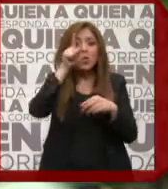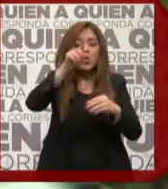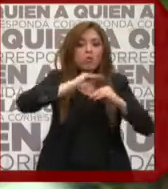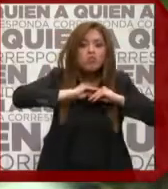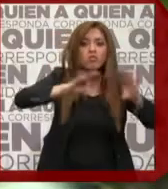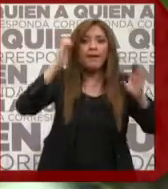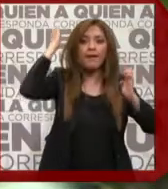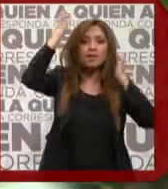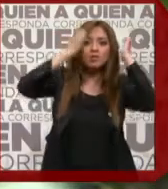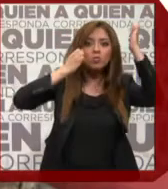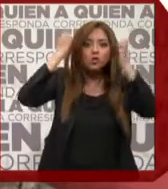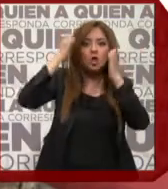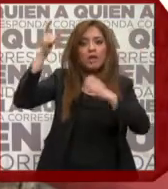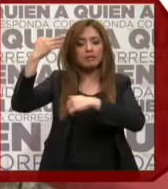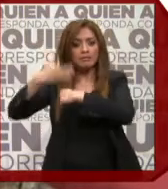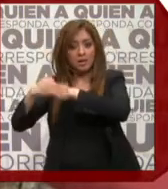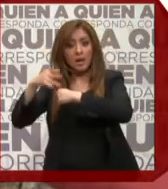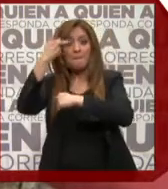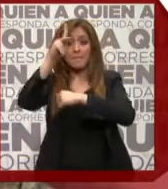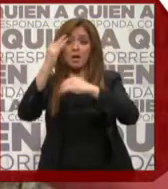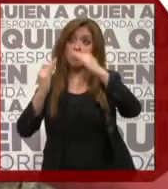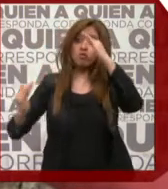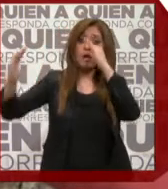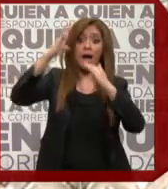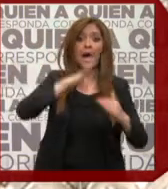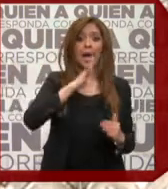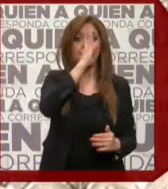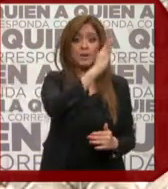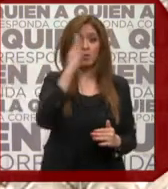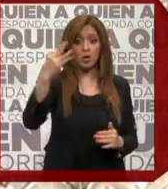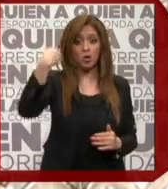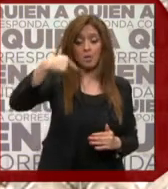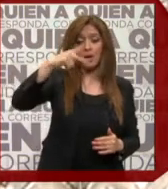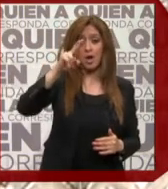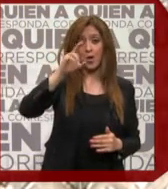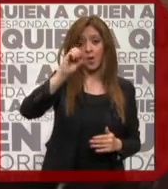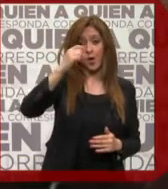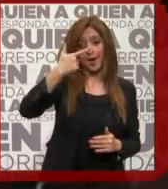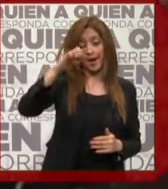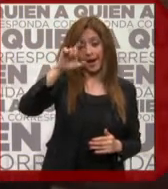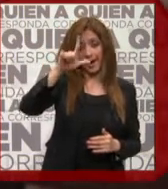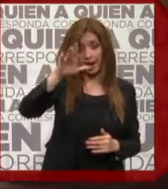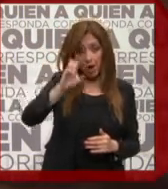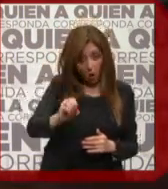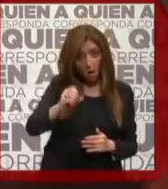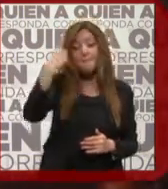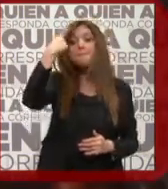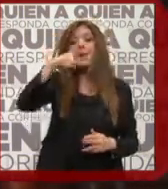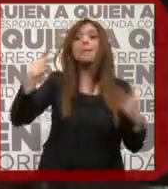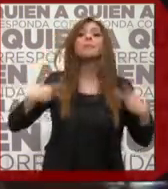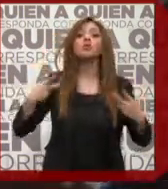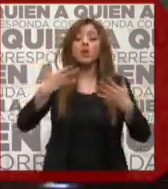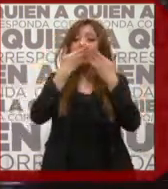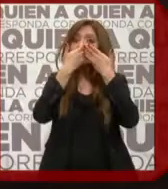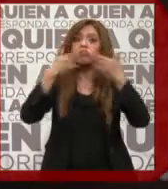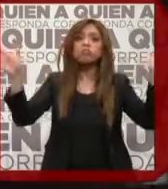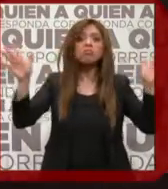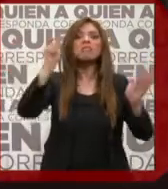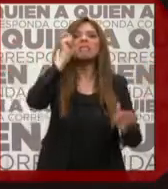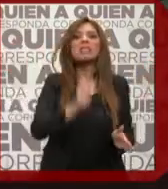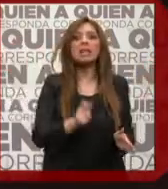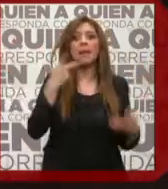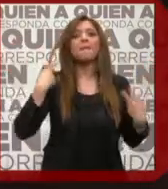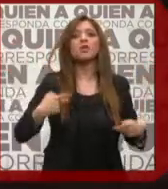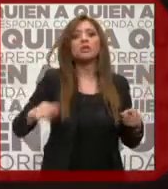exposiciones temporales. En la parte alta se encuentra la biblioteca Don Rogerio Casas Alatriste, abierta al público y en especial a